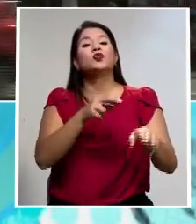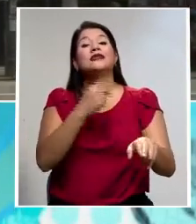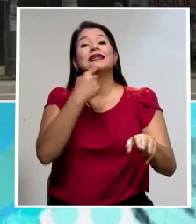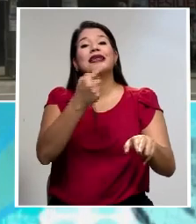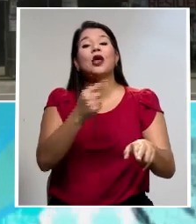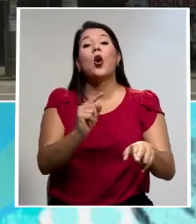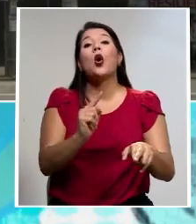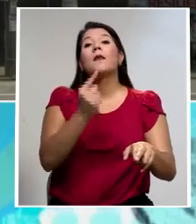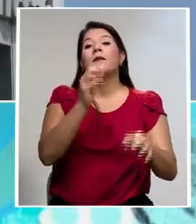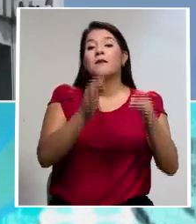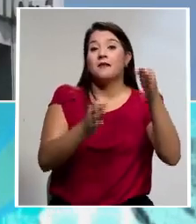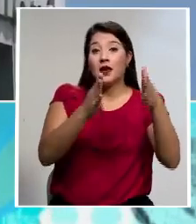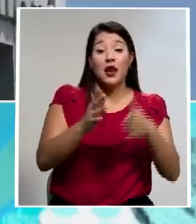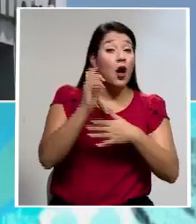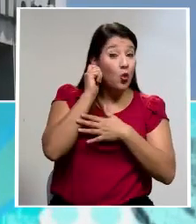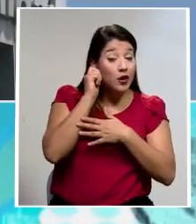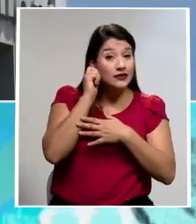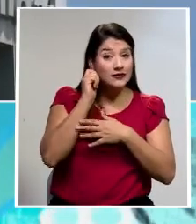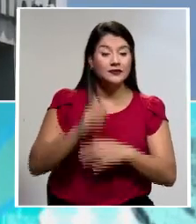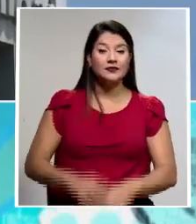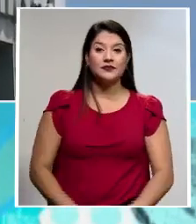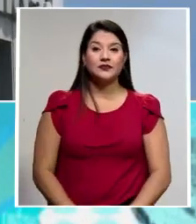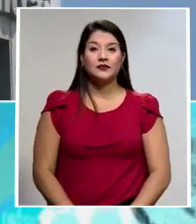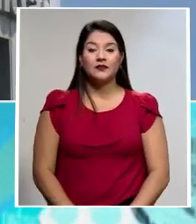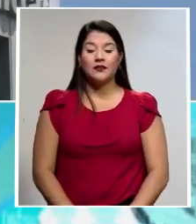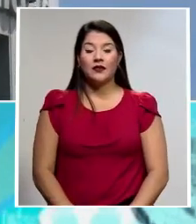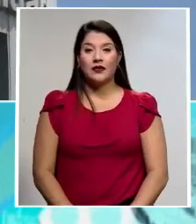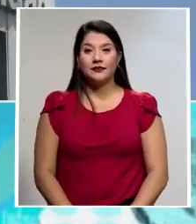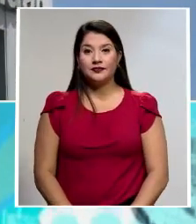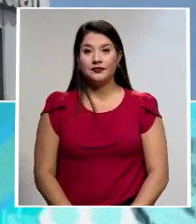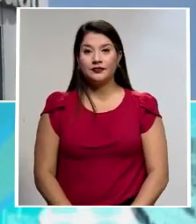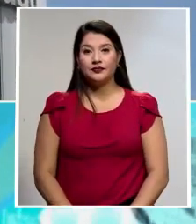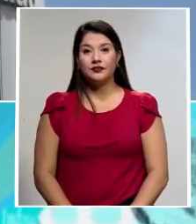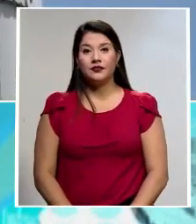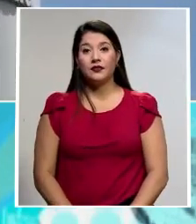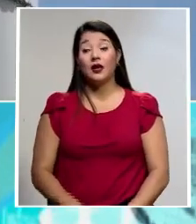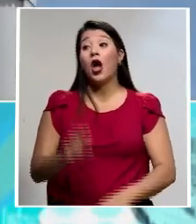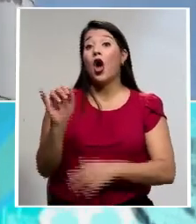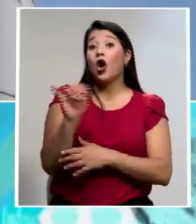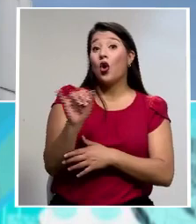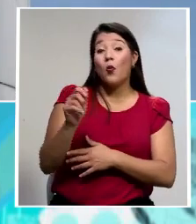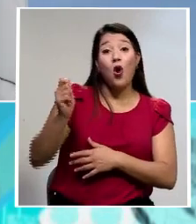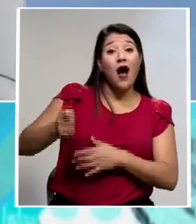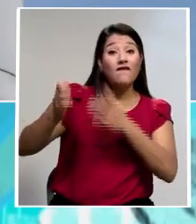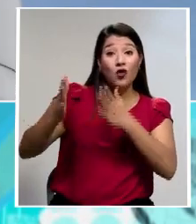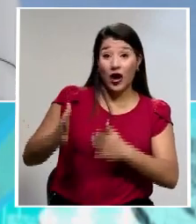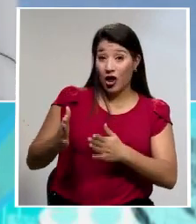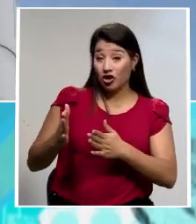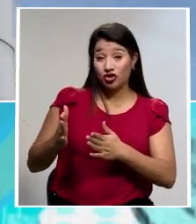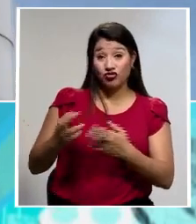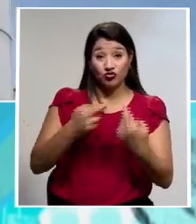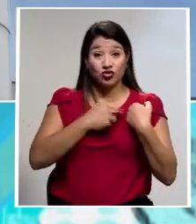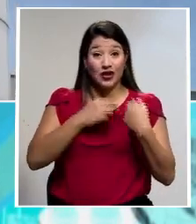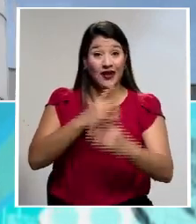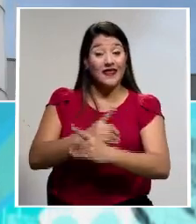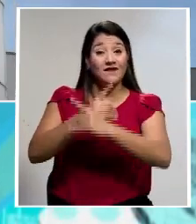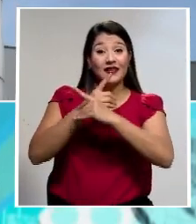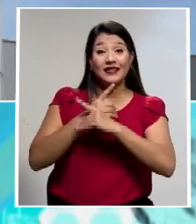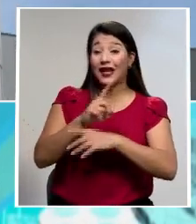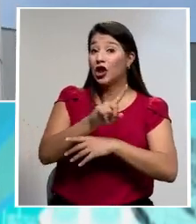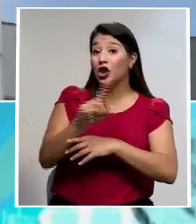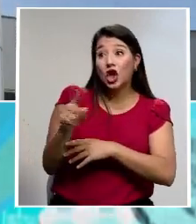prisión preventiva, esa resolución quedó firme. Muy bien, don Edward, vamos a hacer contacto con el estudio, que don Ernesto tiene una